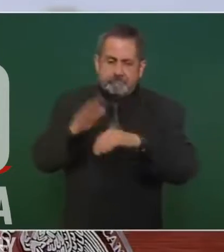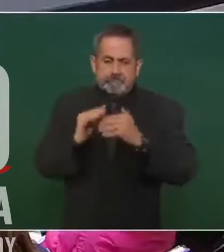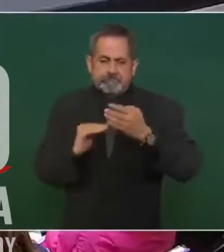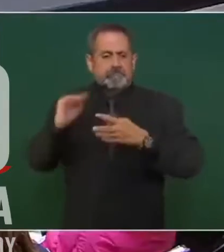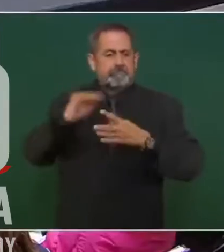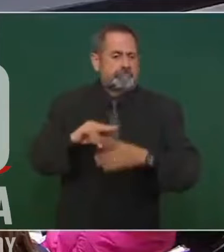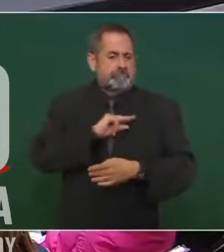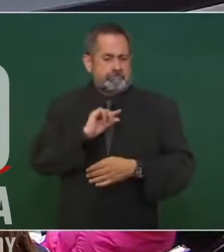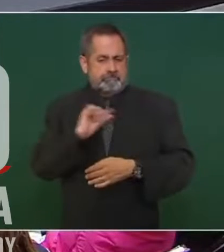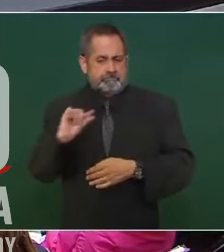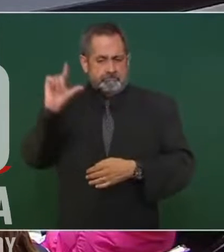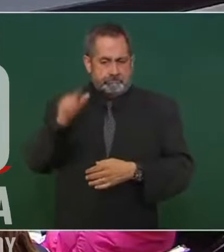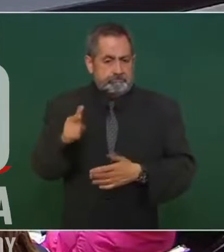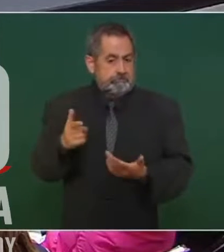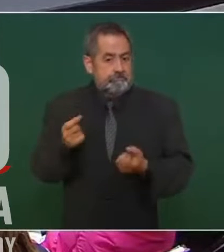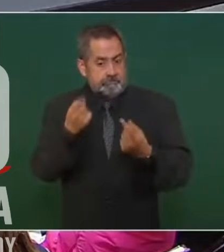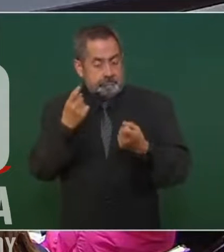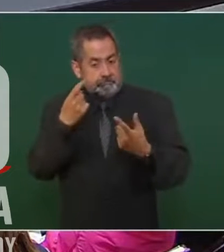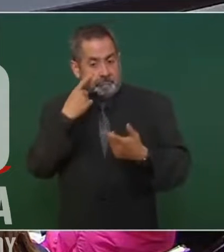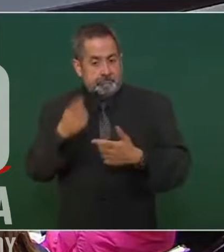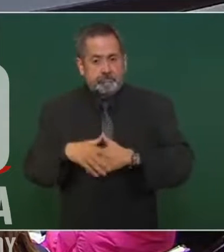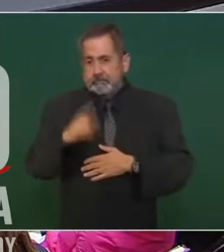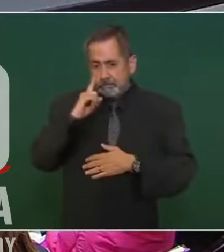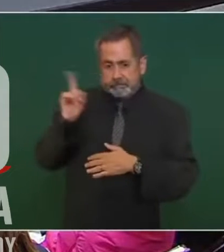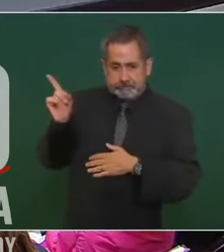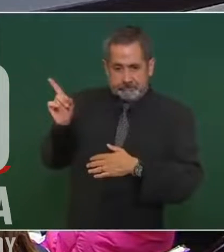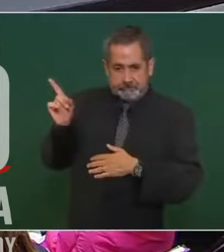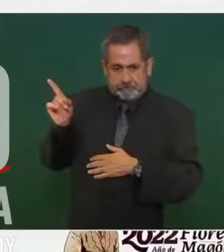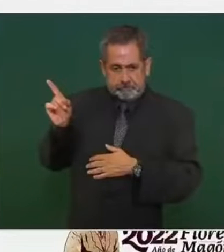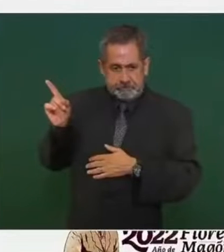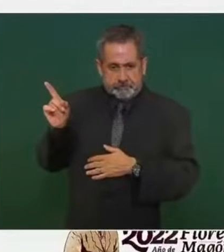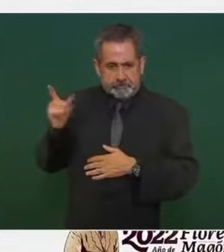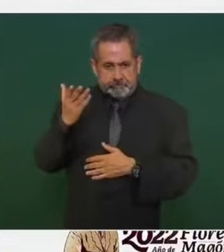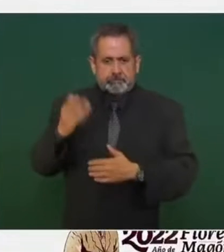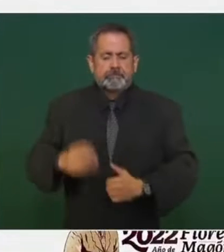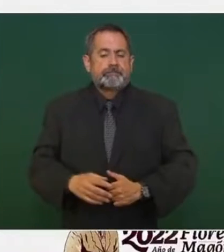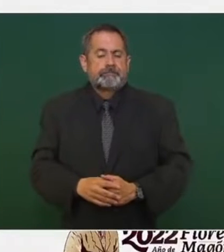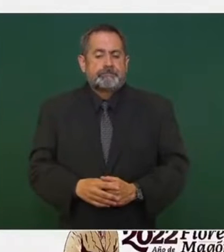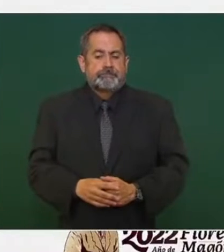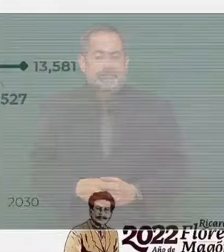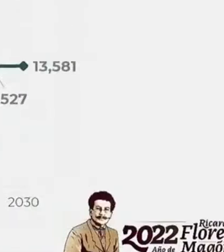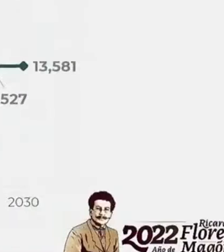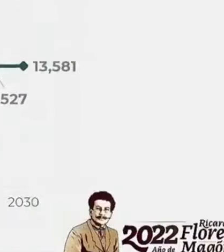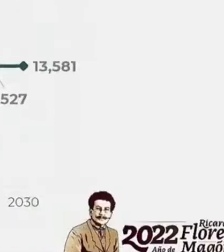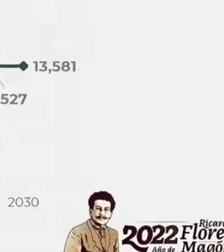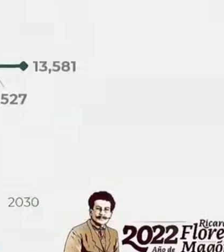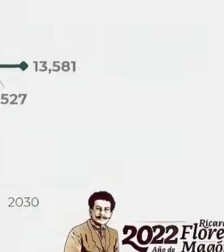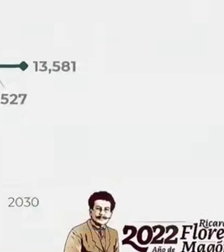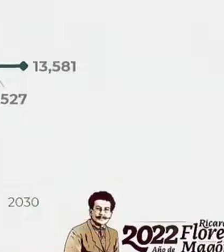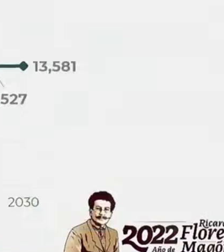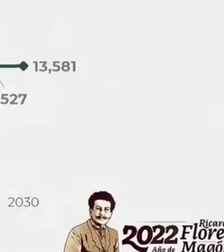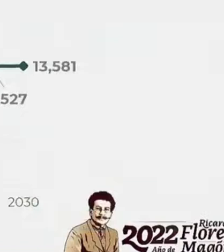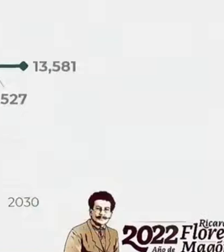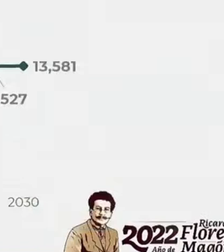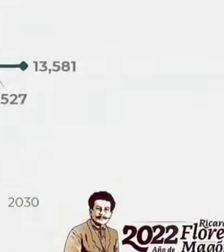así lo han hecho. Y si ustedes pueden ver en esta gráfica, donde en rojo está lo que ha hecho